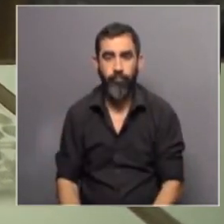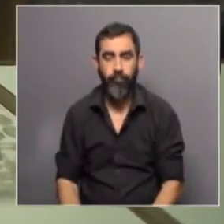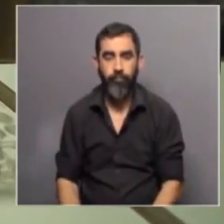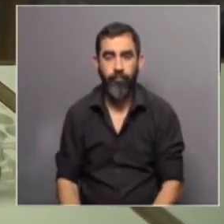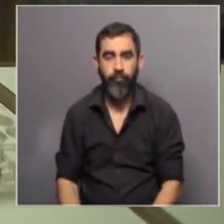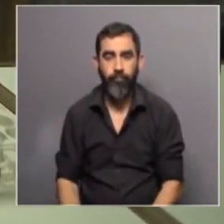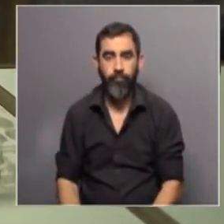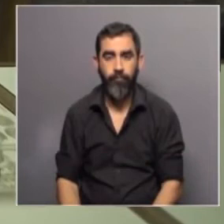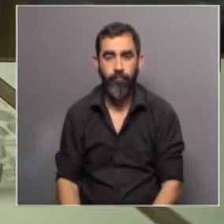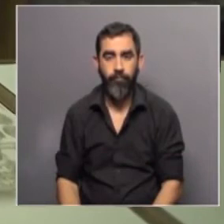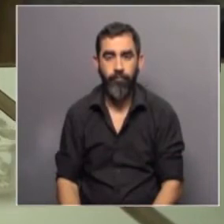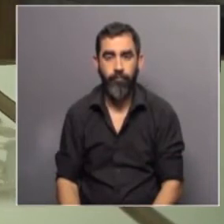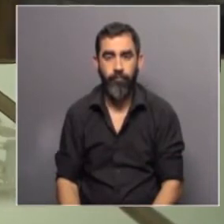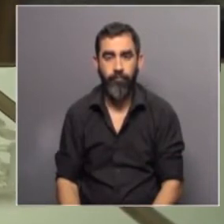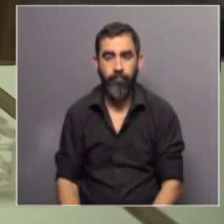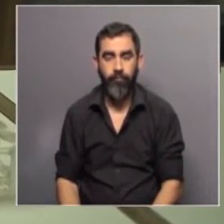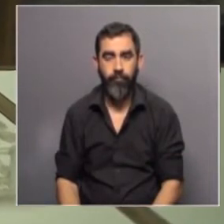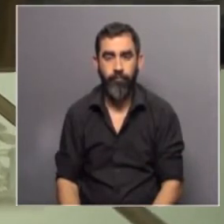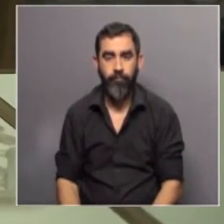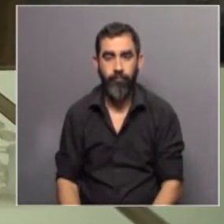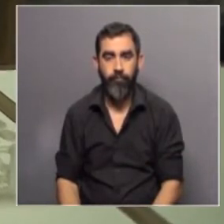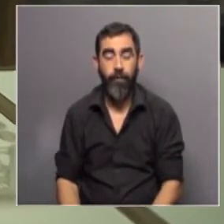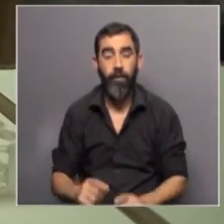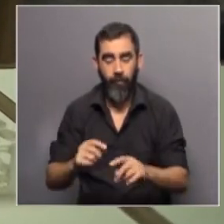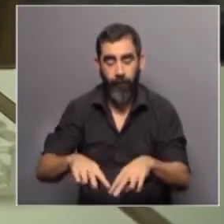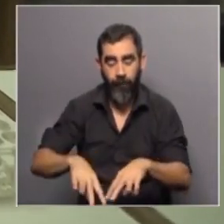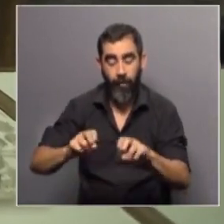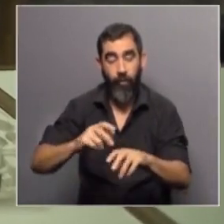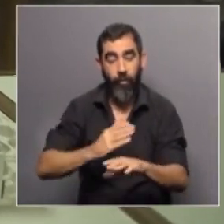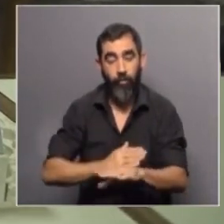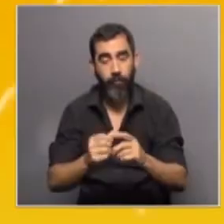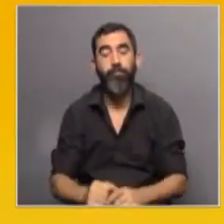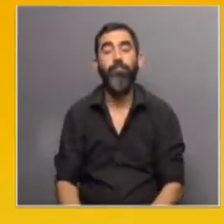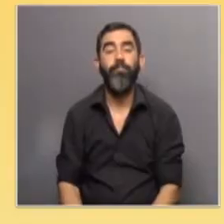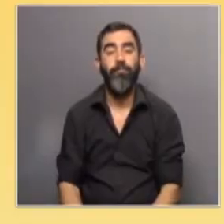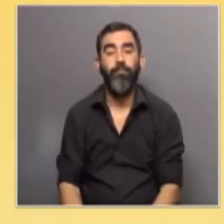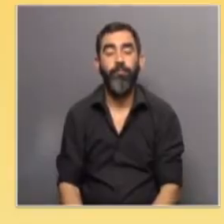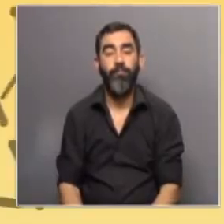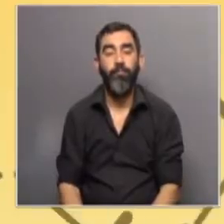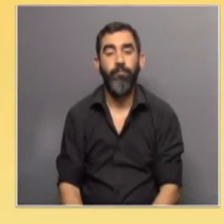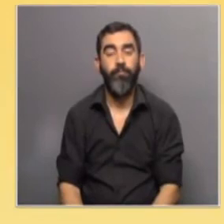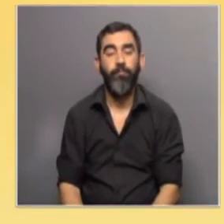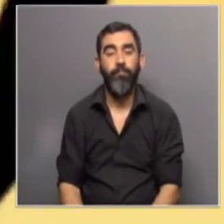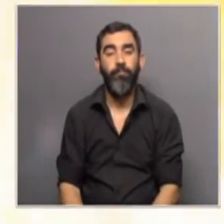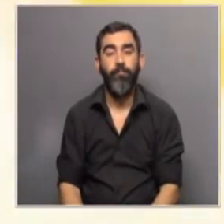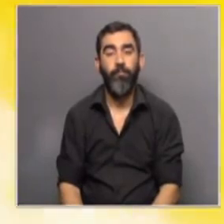son antiinflamatorios, que son neuroprotectores, que son antioxidantes, y cuánto.